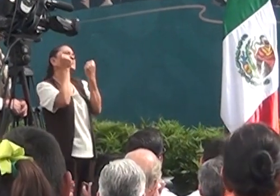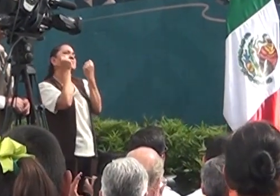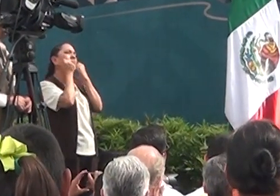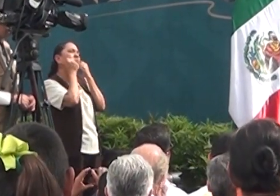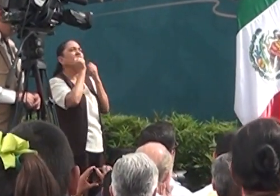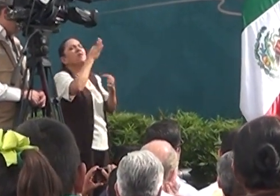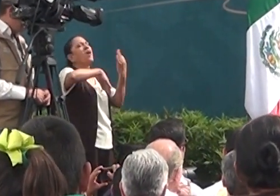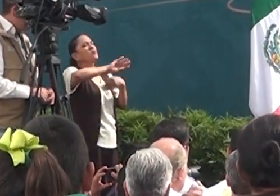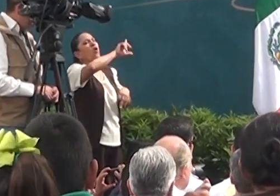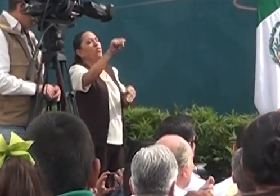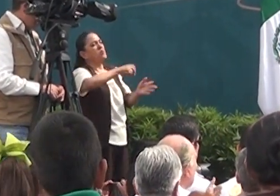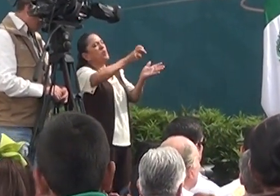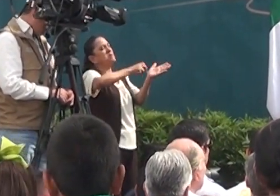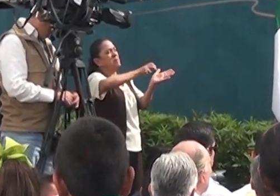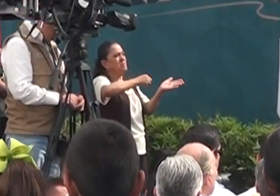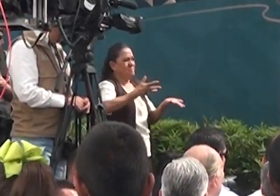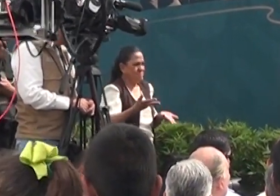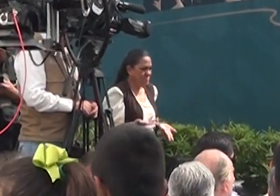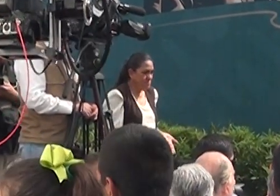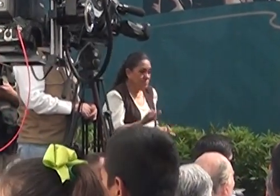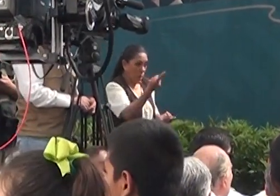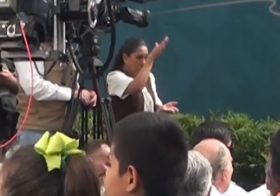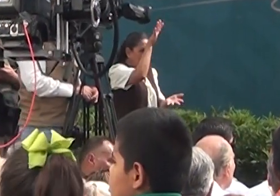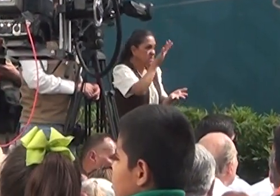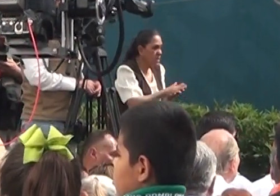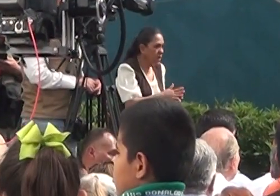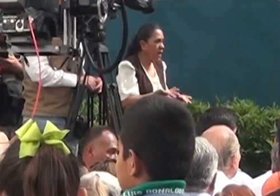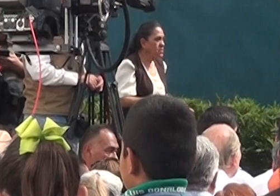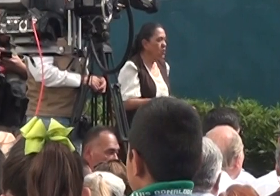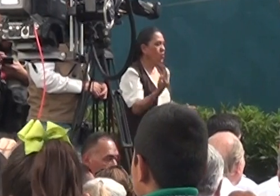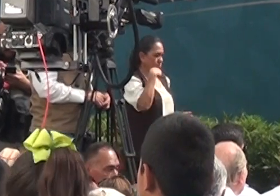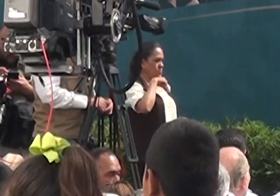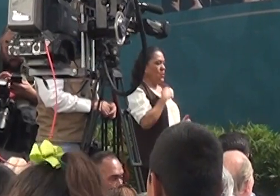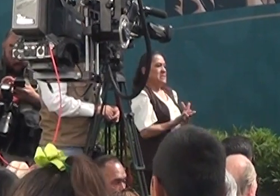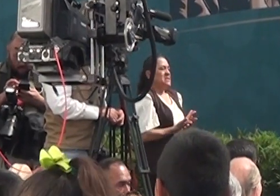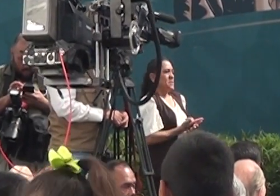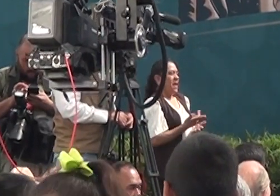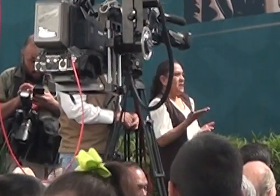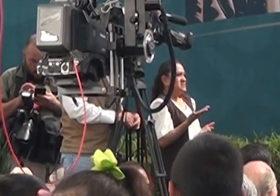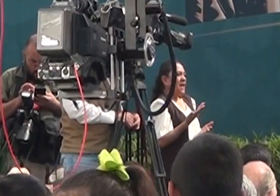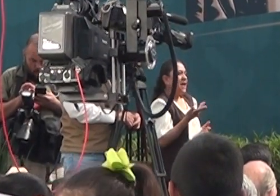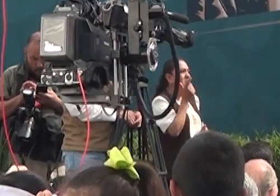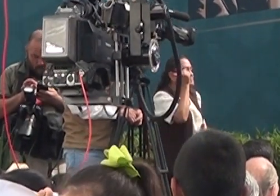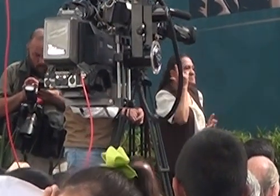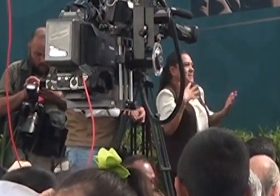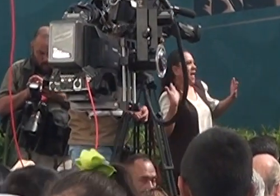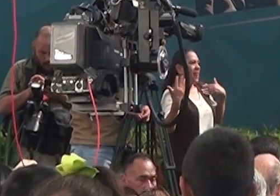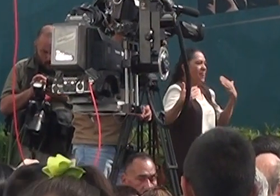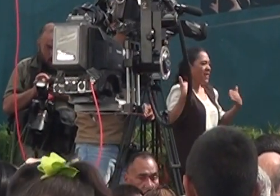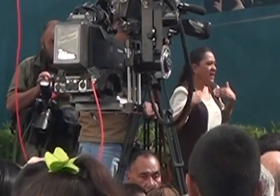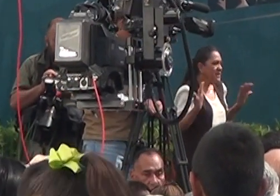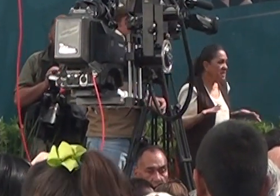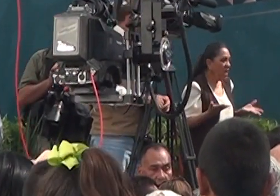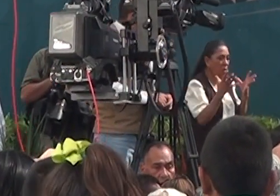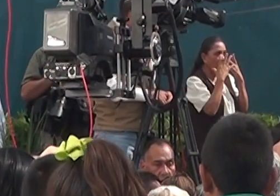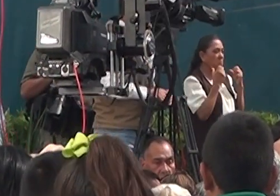se restaurará. ¿Qué se cayó? Se cayó nuestra esperanza, se cayó nuestra alegría, se cayó